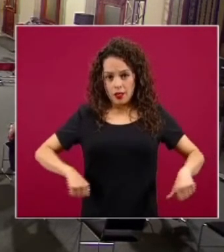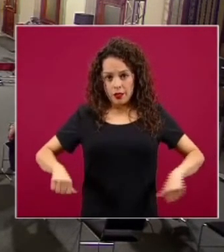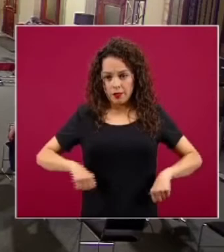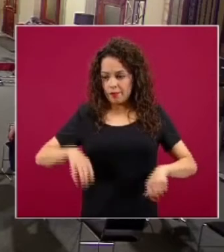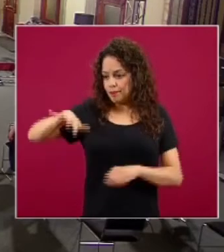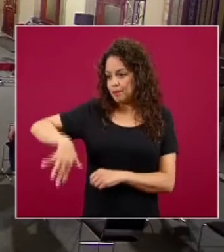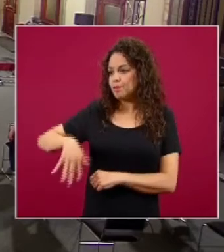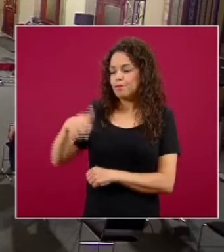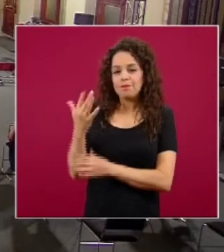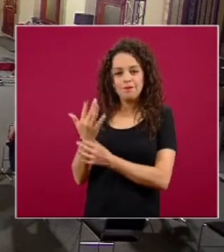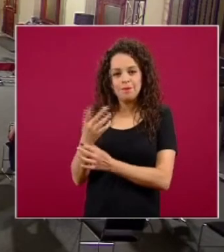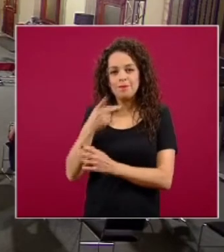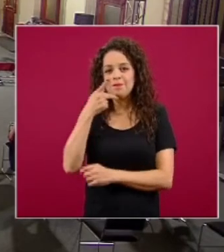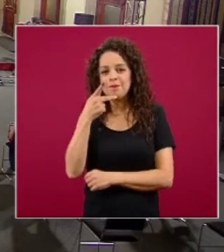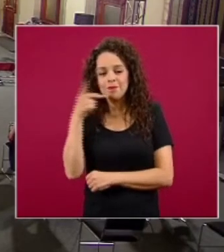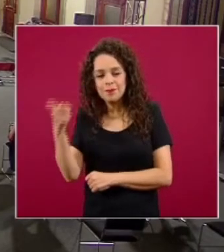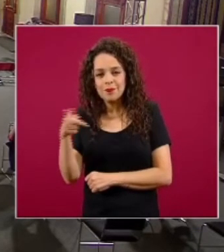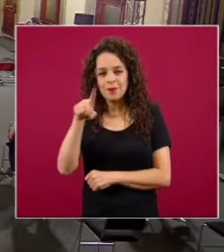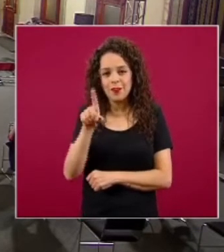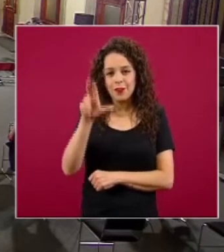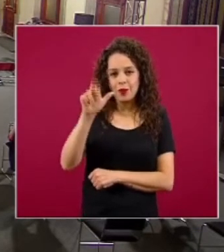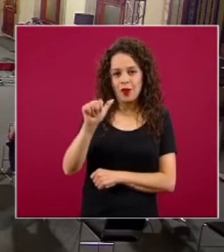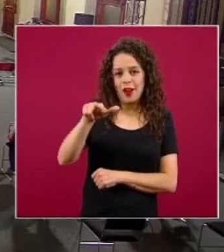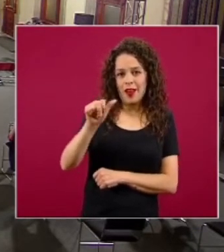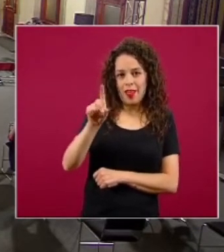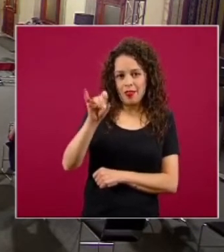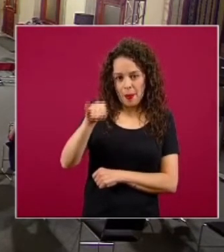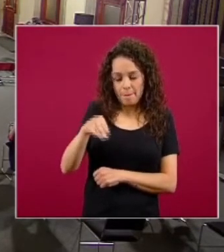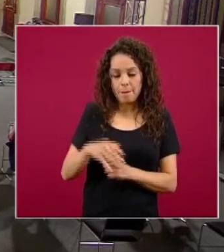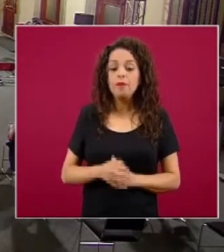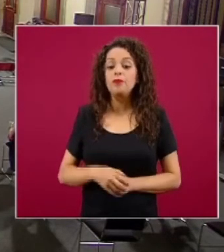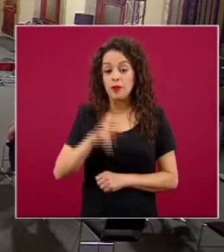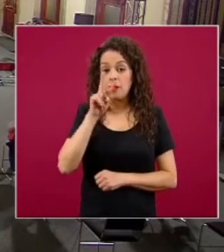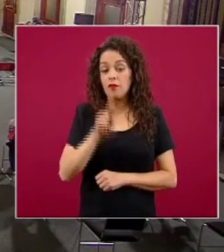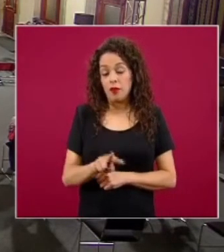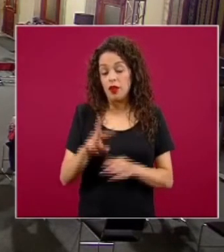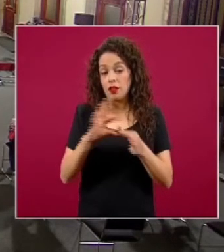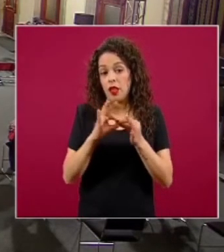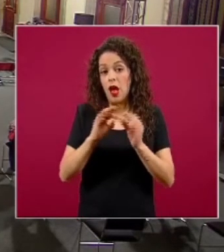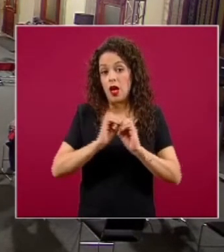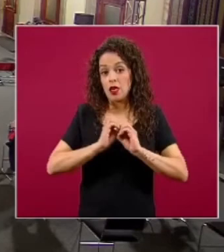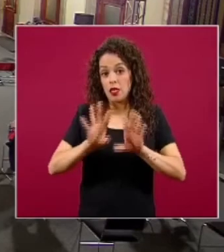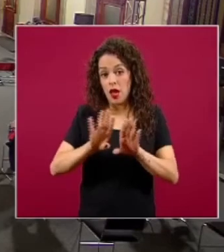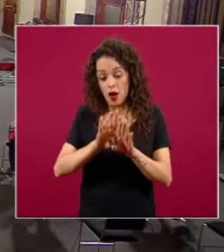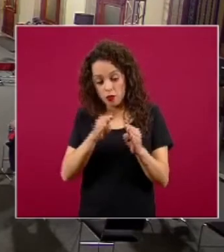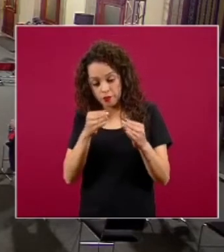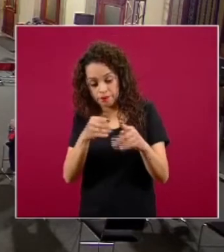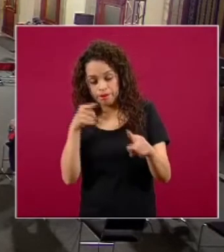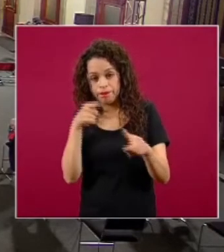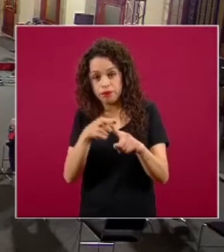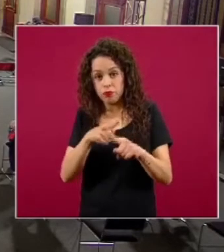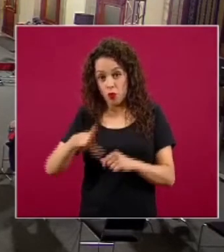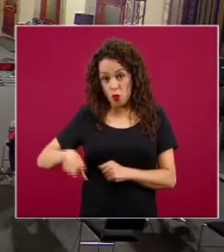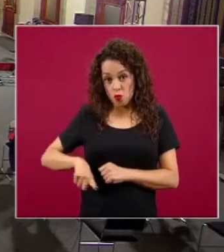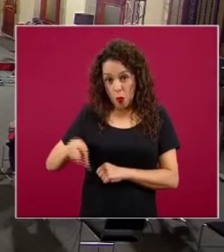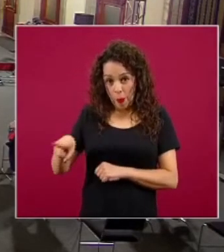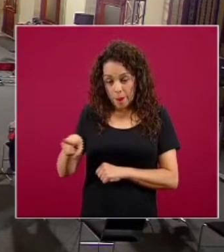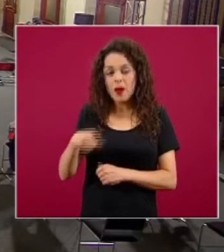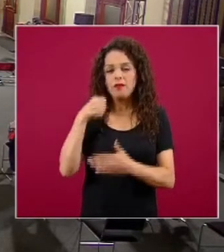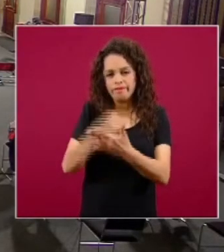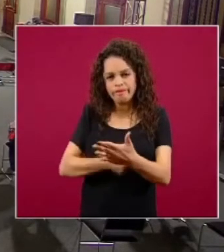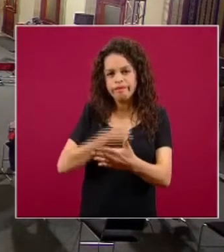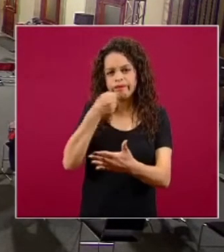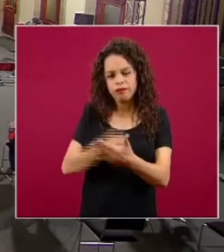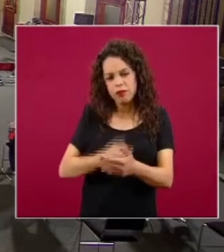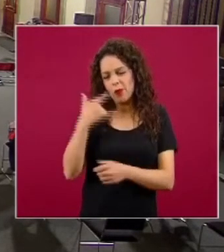Nadine Gassman, queremos enfatizar que tenemos un gobierno que trabaja permanentemente para la